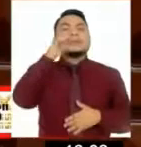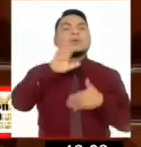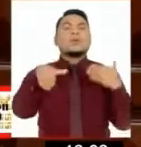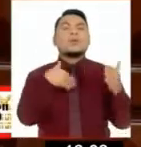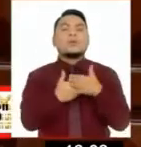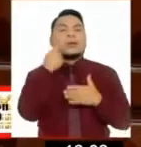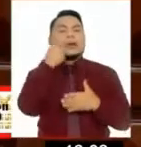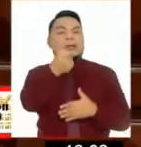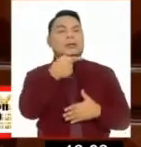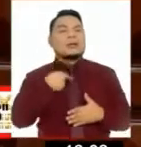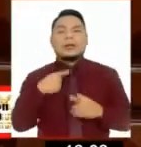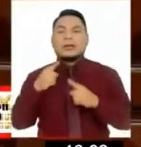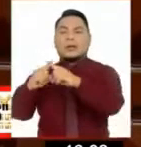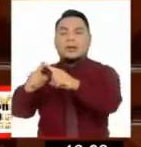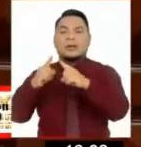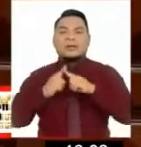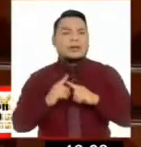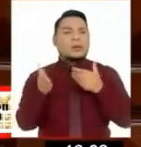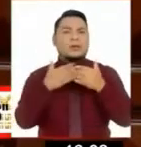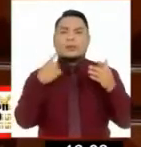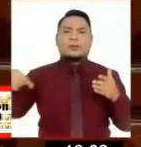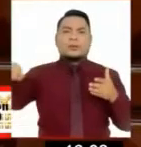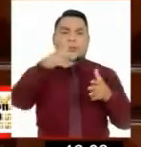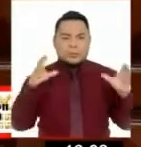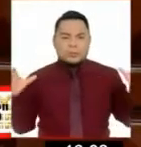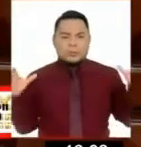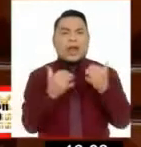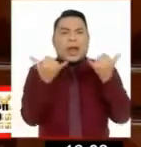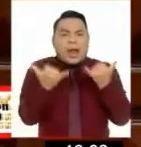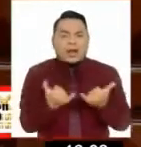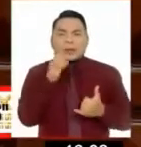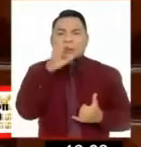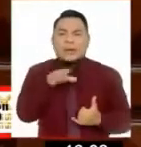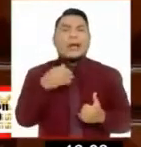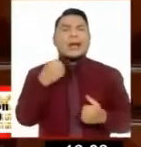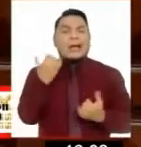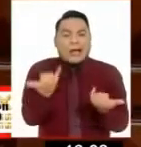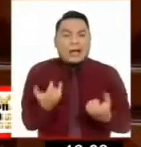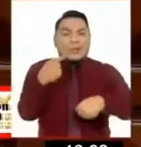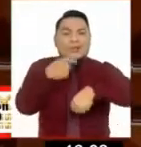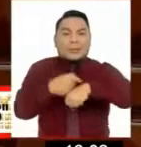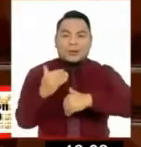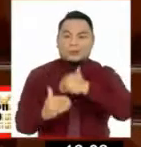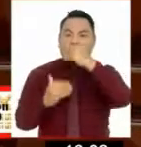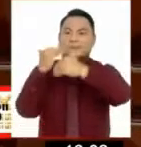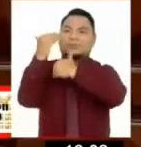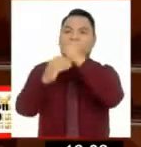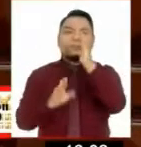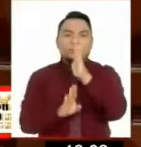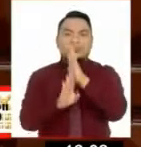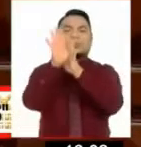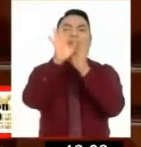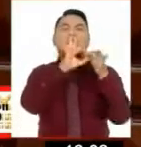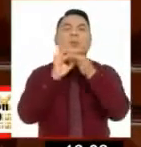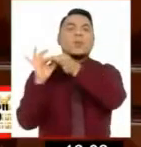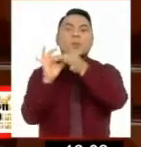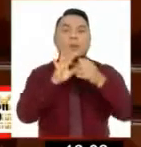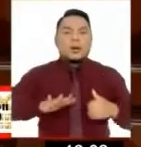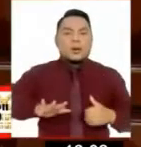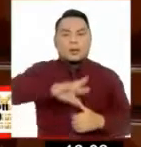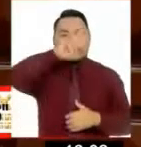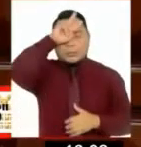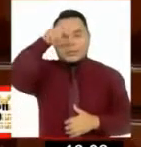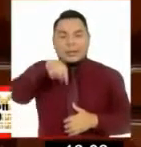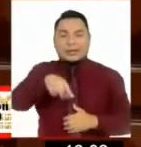ninguna naturaleza, para decirles que ahora es el tiempo de la reconstrucción de la gran unidad nacional. Esta es